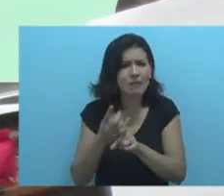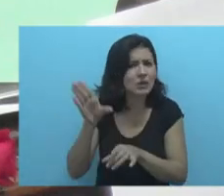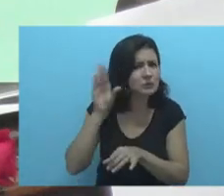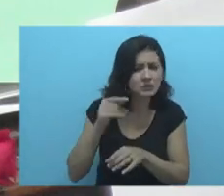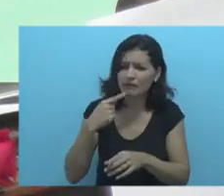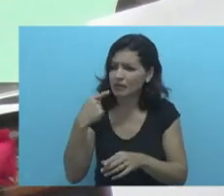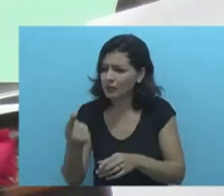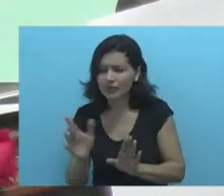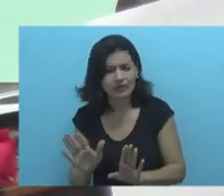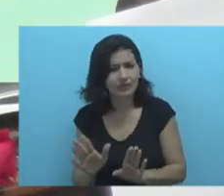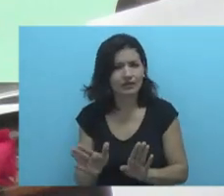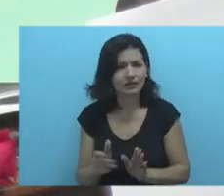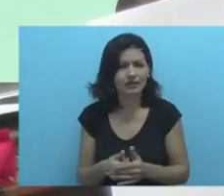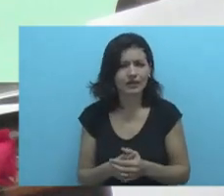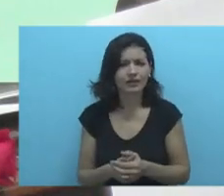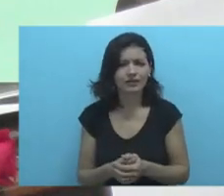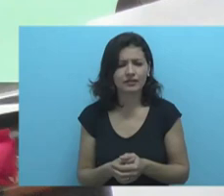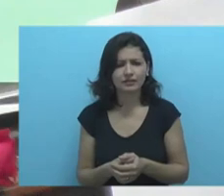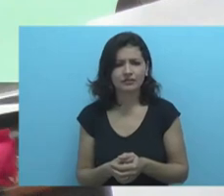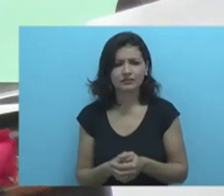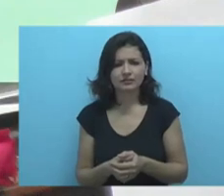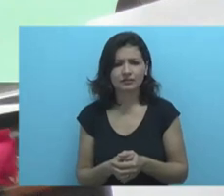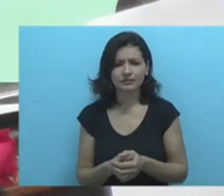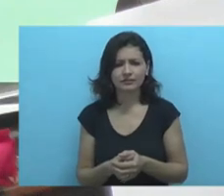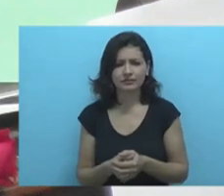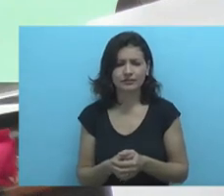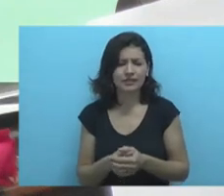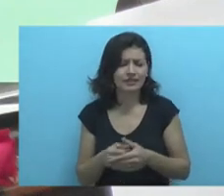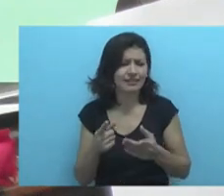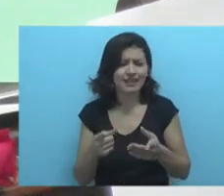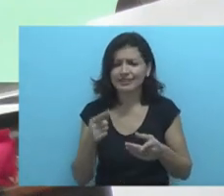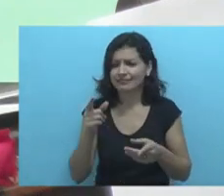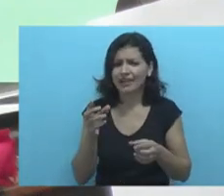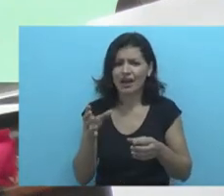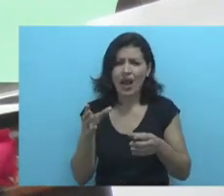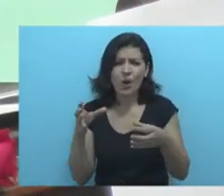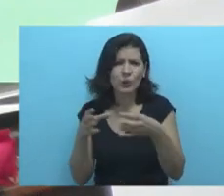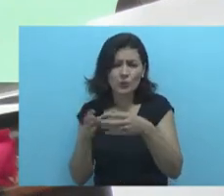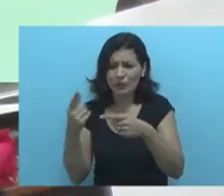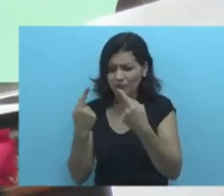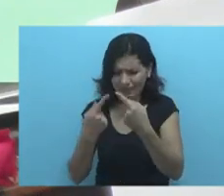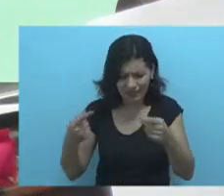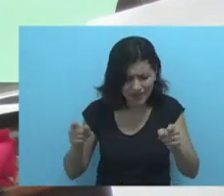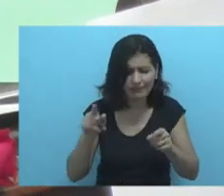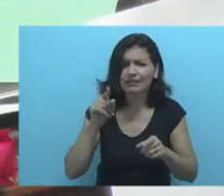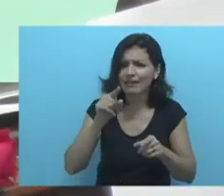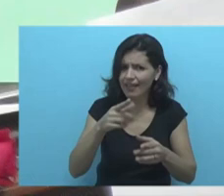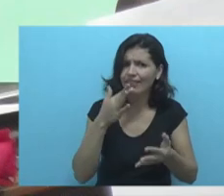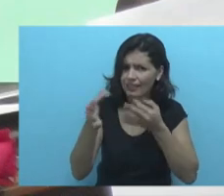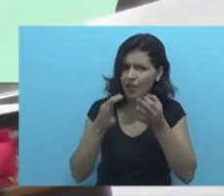un montón de sectores que a priori parecieran totalmente divergentes o incompatibles. Y esta